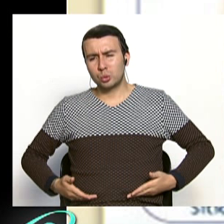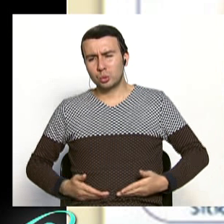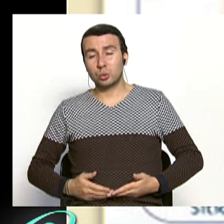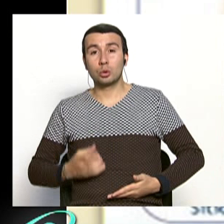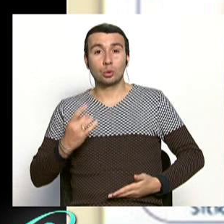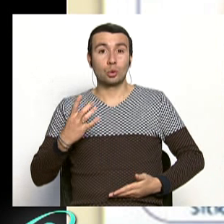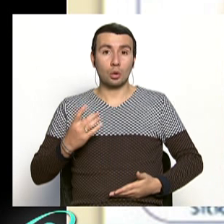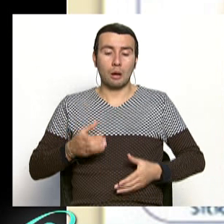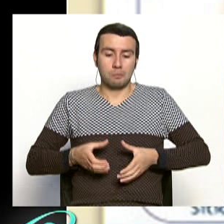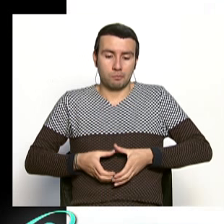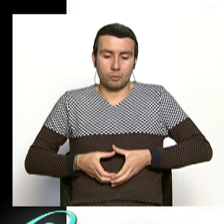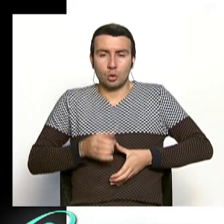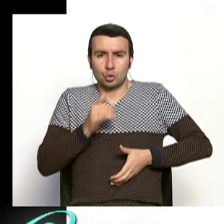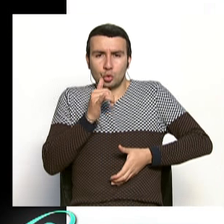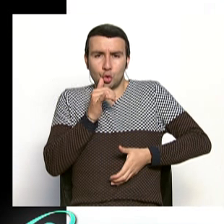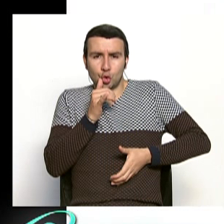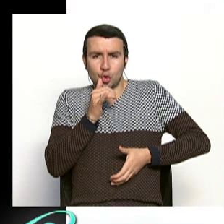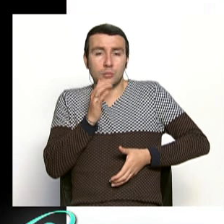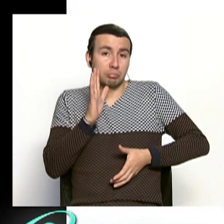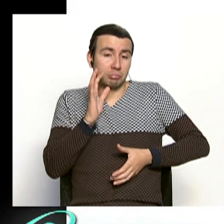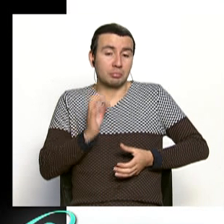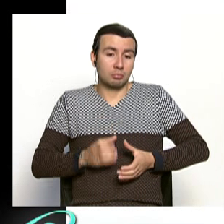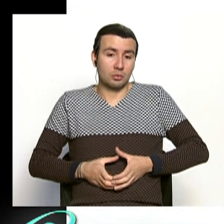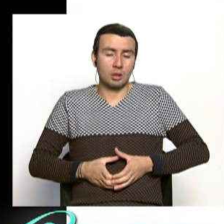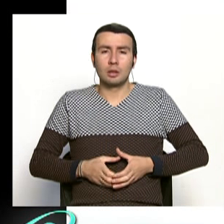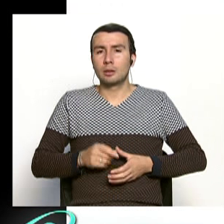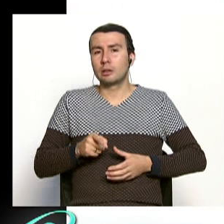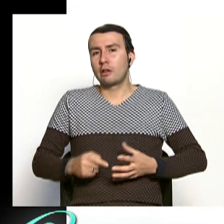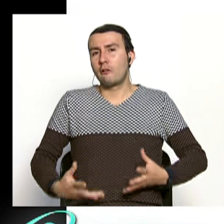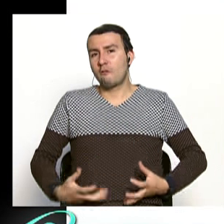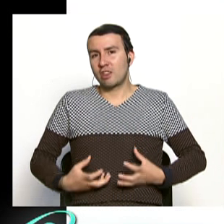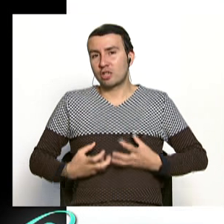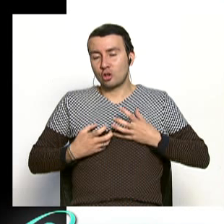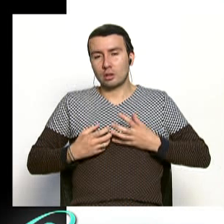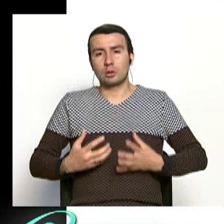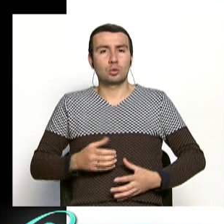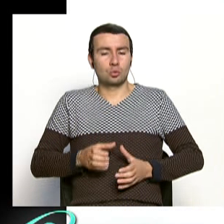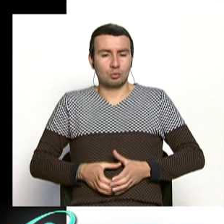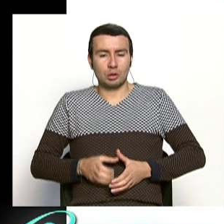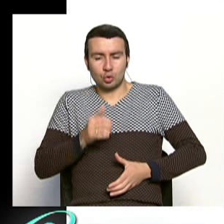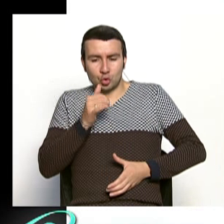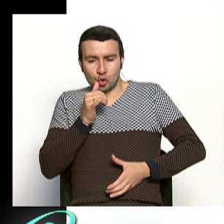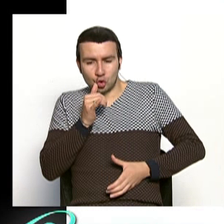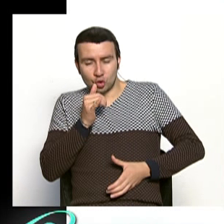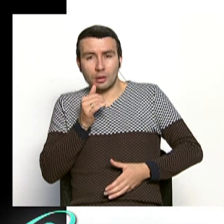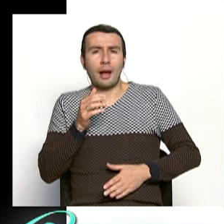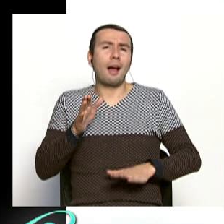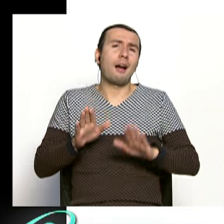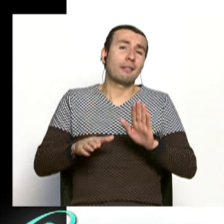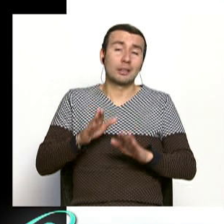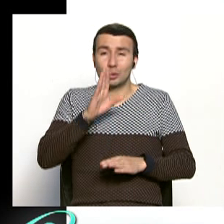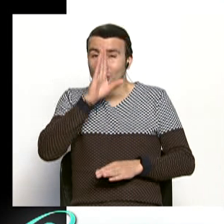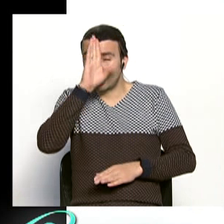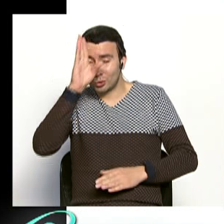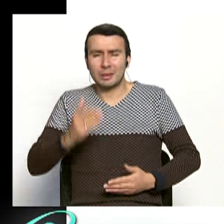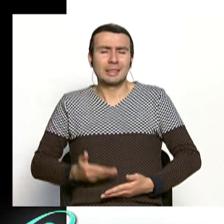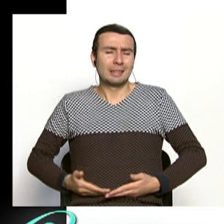vejiga o síndrome vesal doloroso o cistitis intersticial que es una condición Que es es muy frecuente se